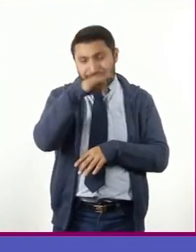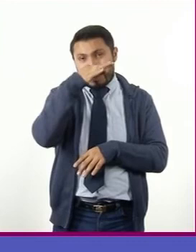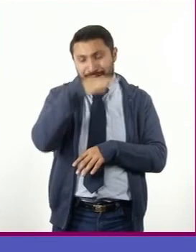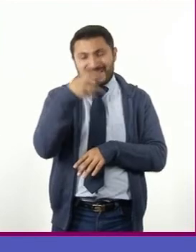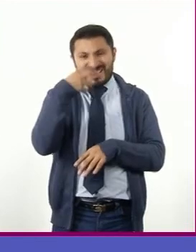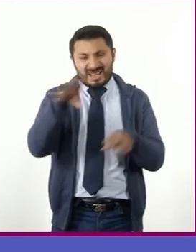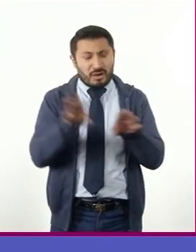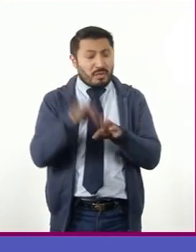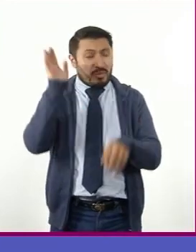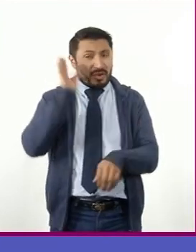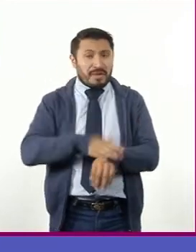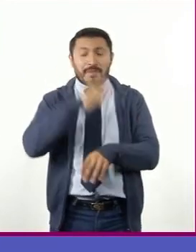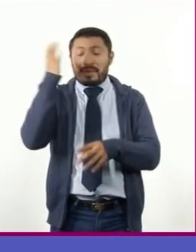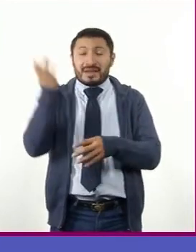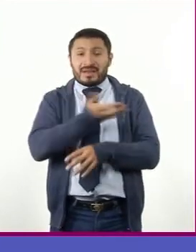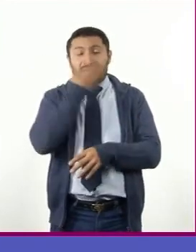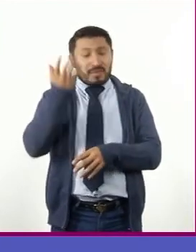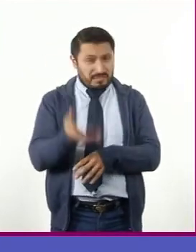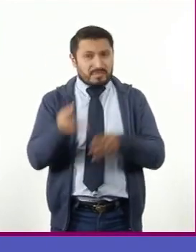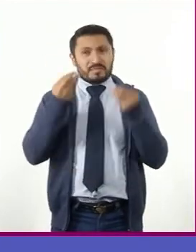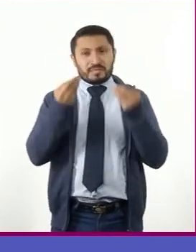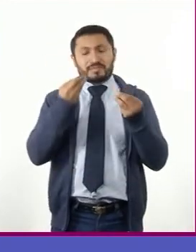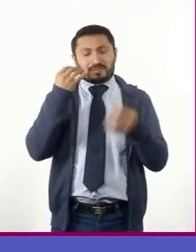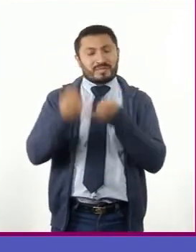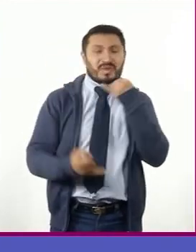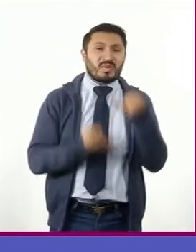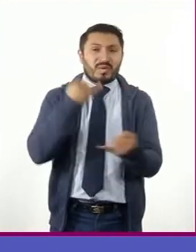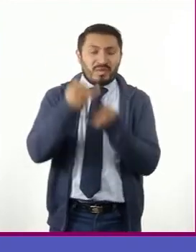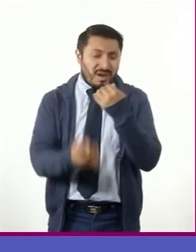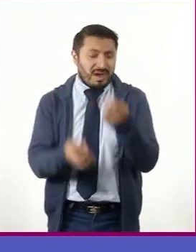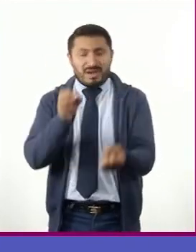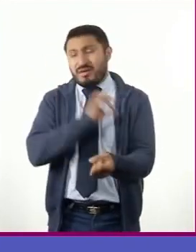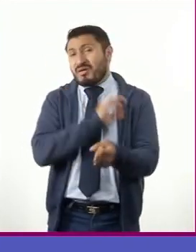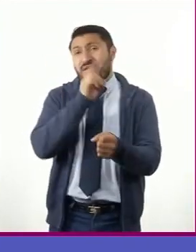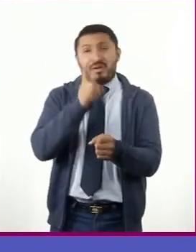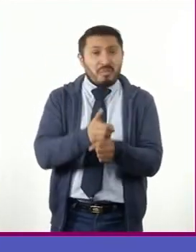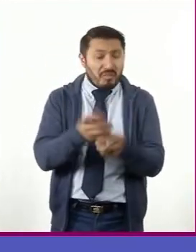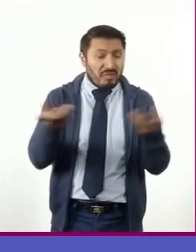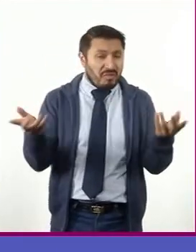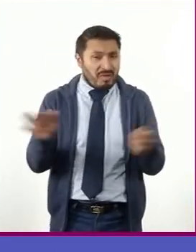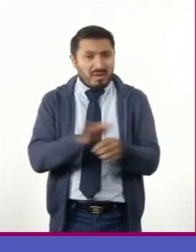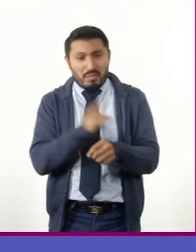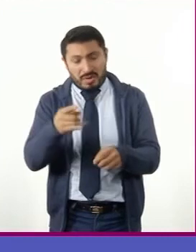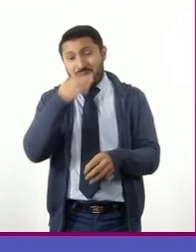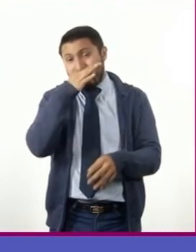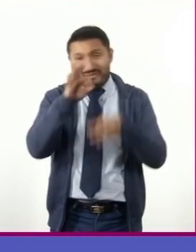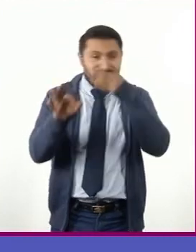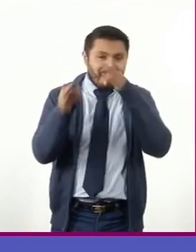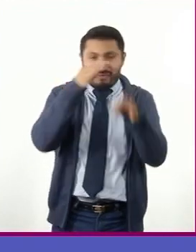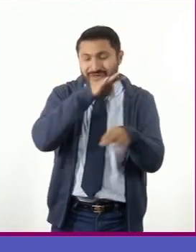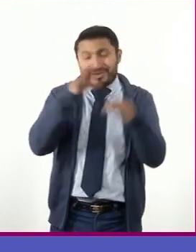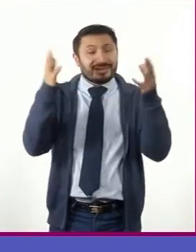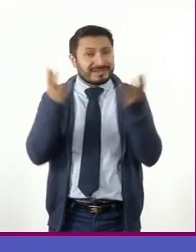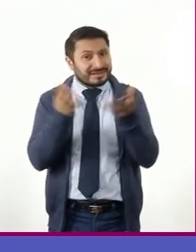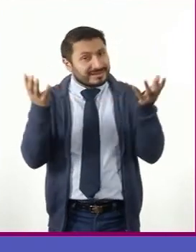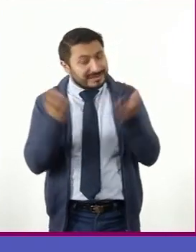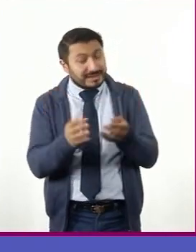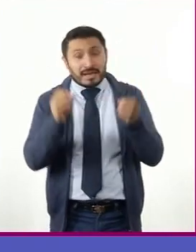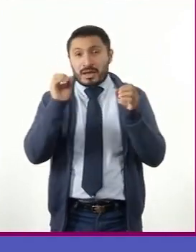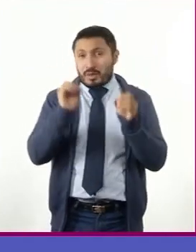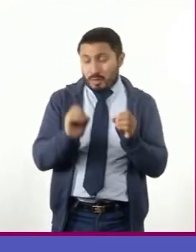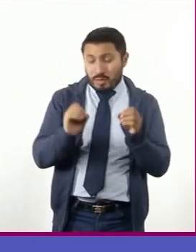de las etapas que daban mucho juego y muchas posibilidades por las fiestas que se llevaban a cabo, por